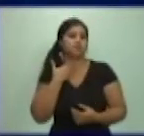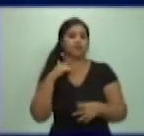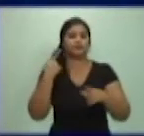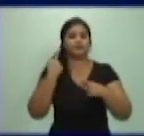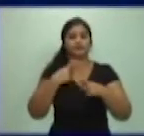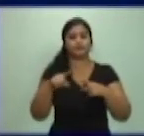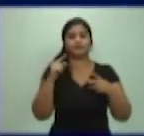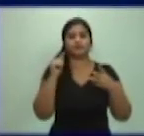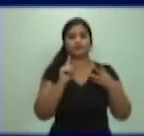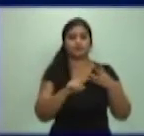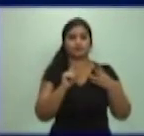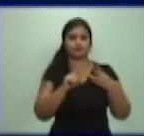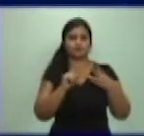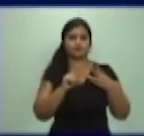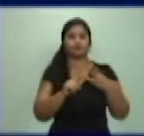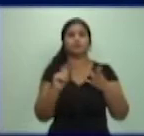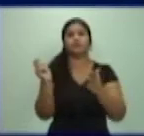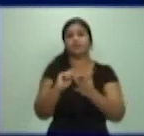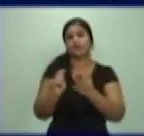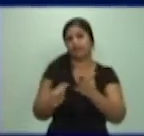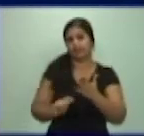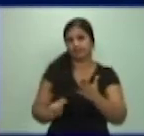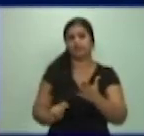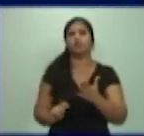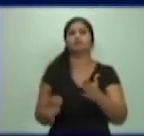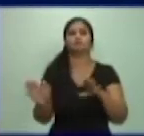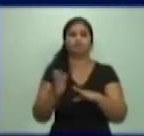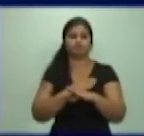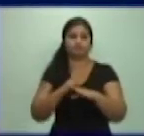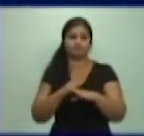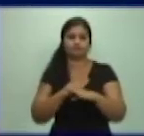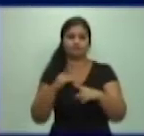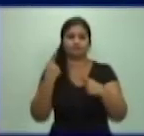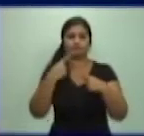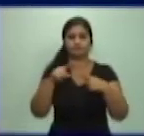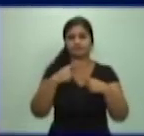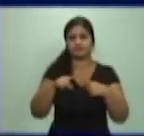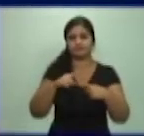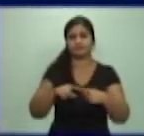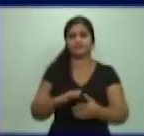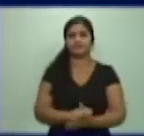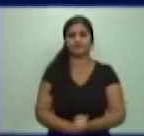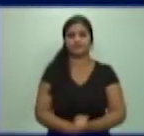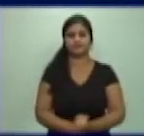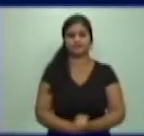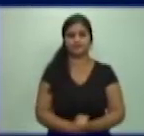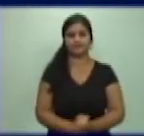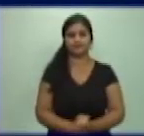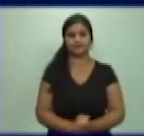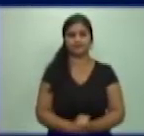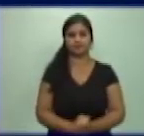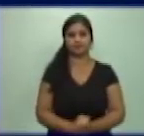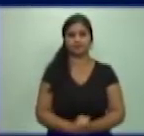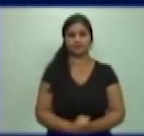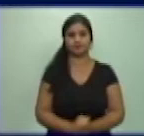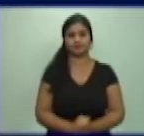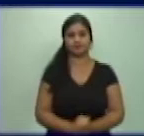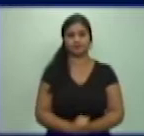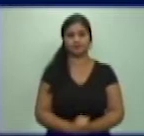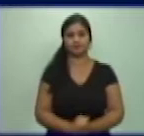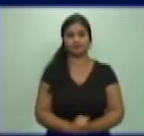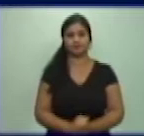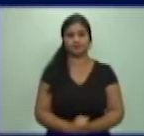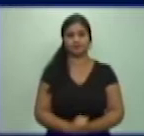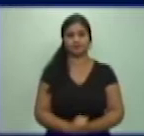Escribir singular, plural, homófono, diminutivo o aumentativo.